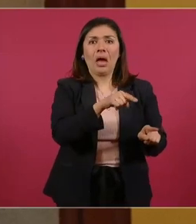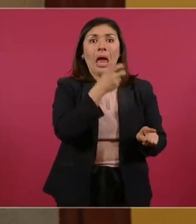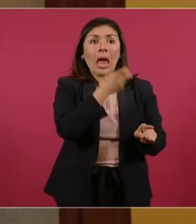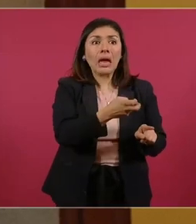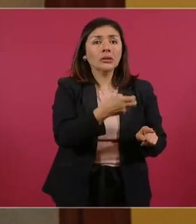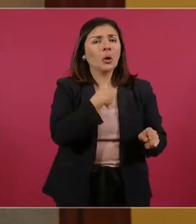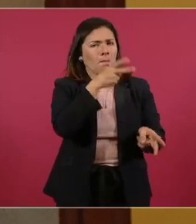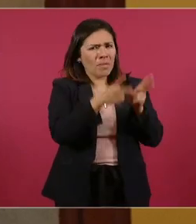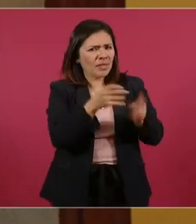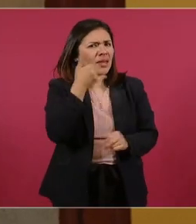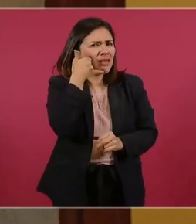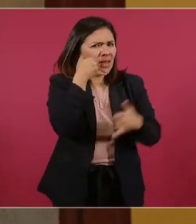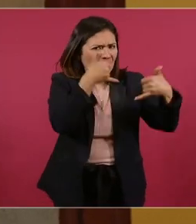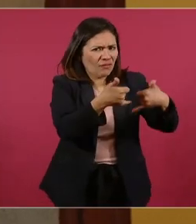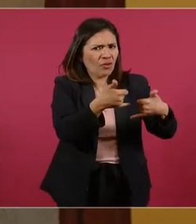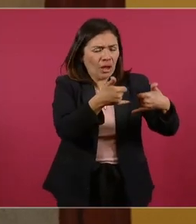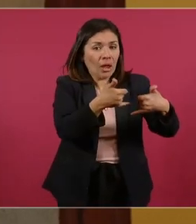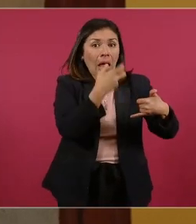esa plática,